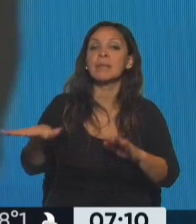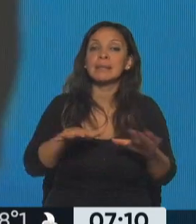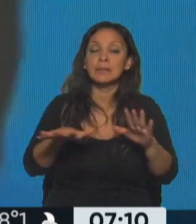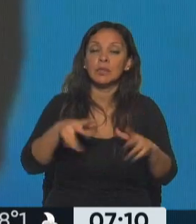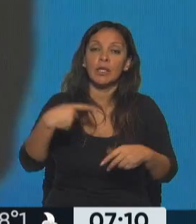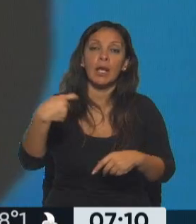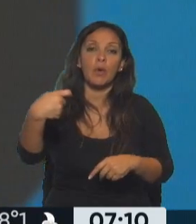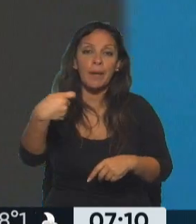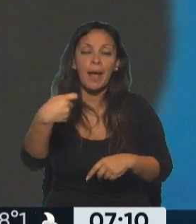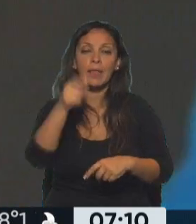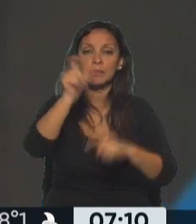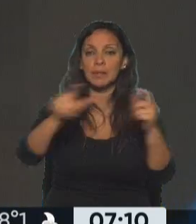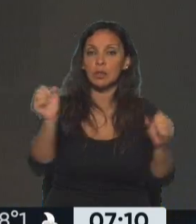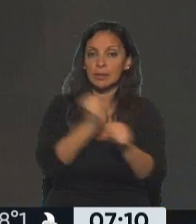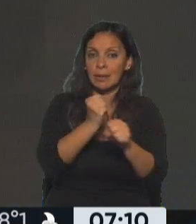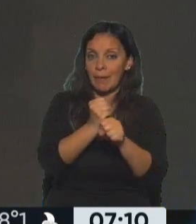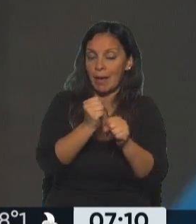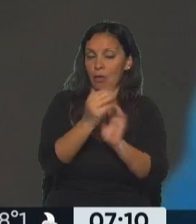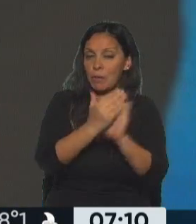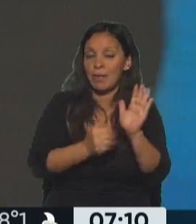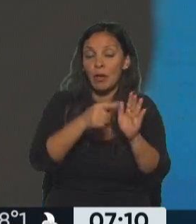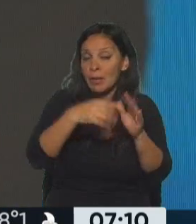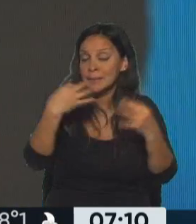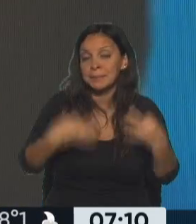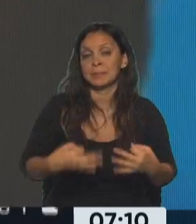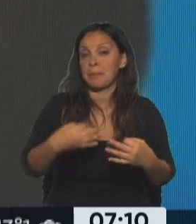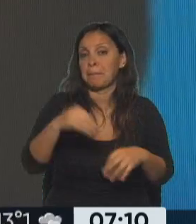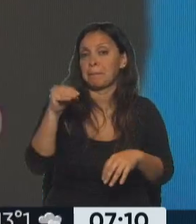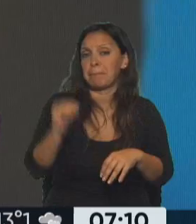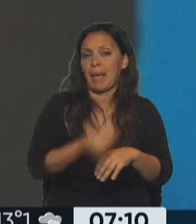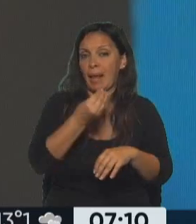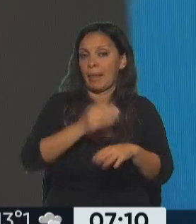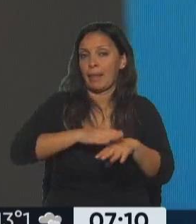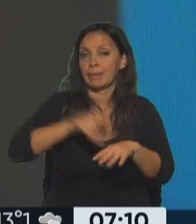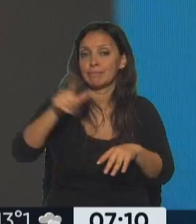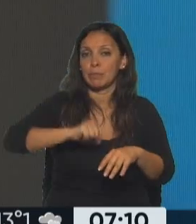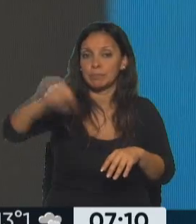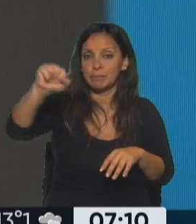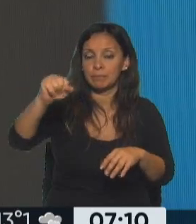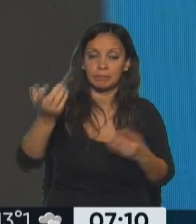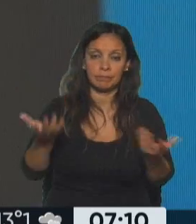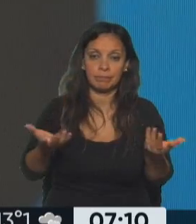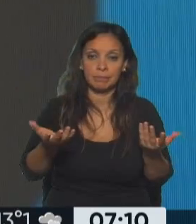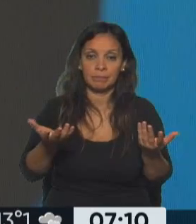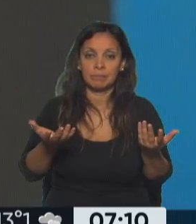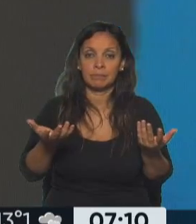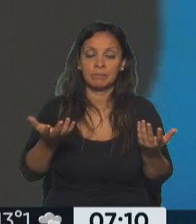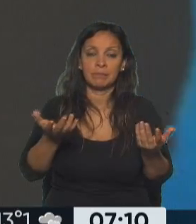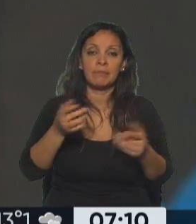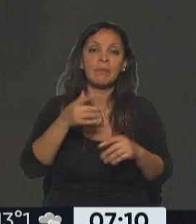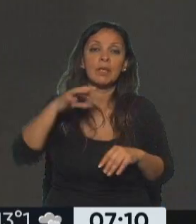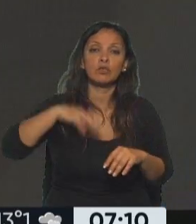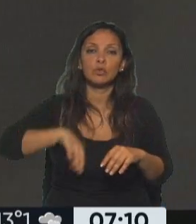los trabajadores en relación de dependencia vienen perdiendo contra la inflación. Lo que pasa es que hay unos más que otros, por supuesto, sobre todo los que ganan un